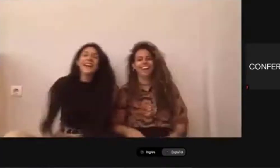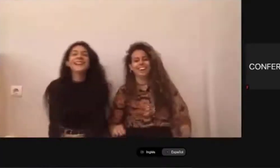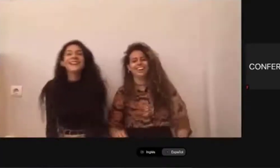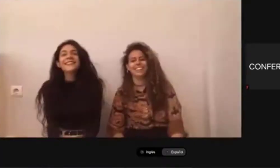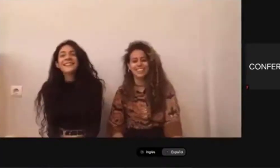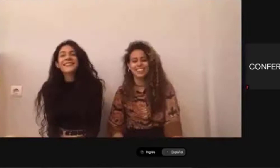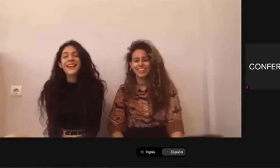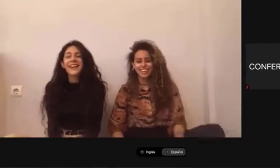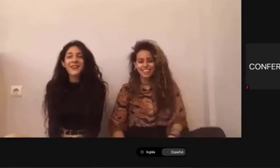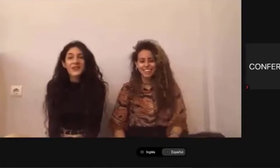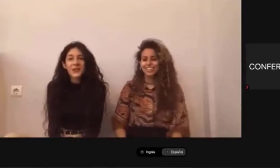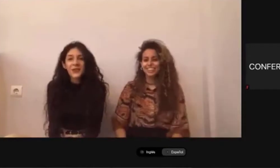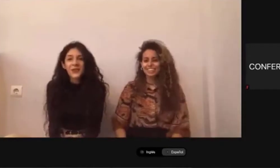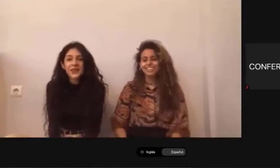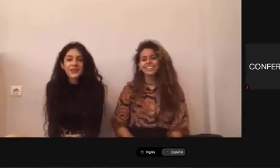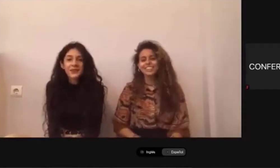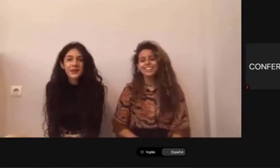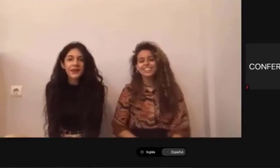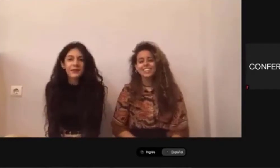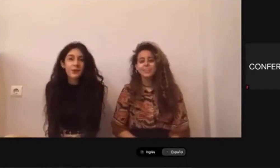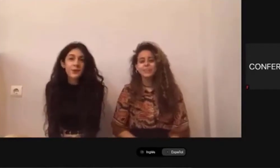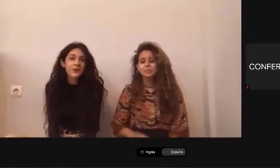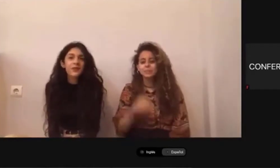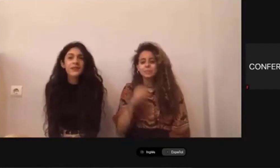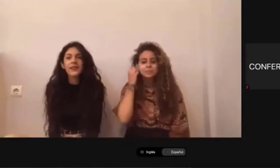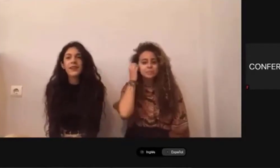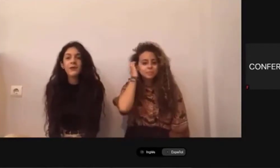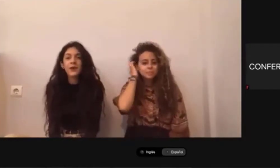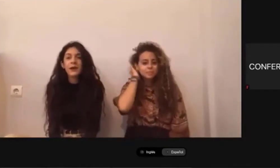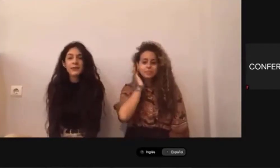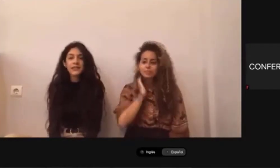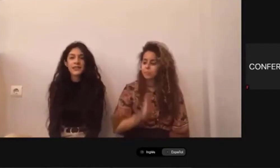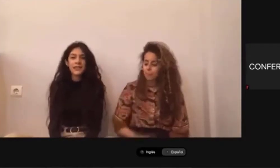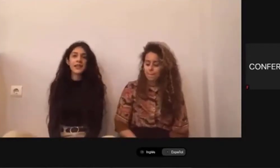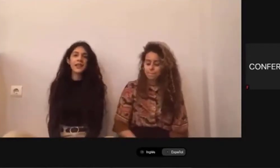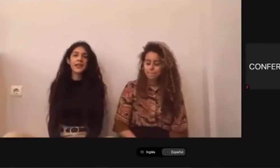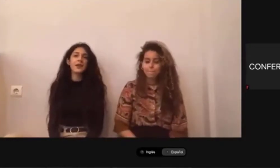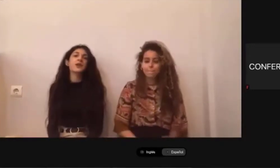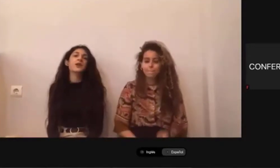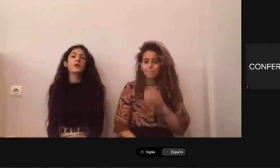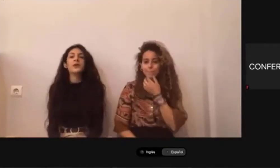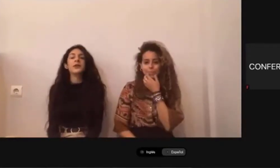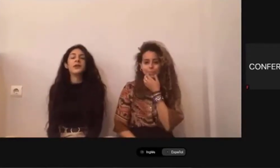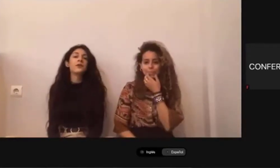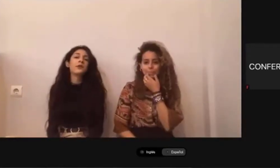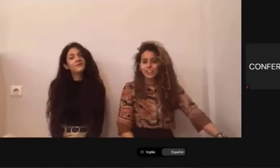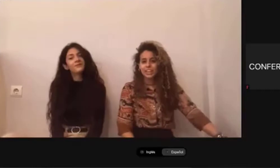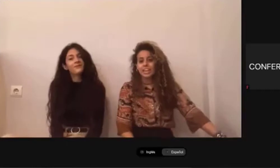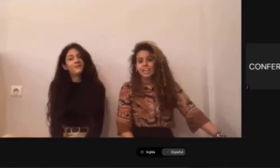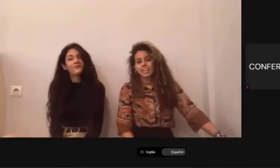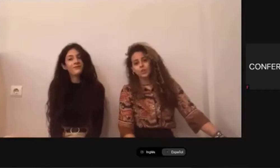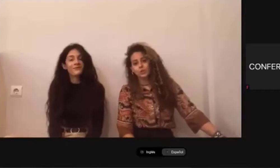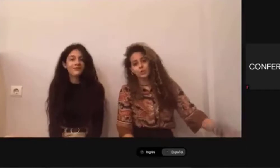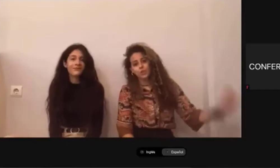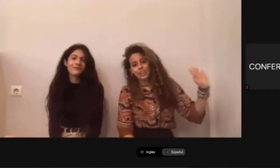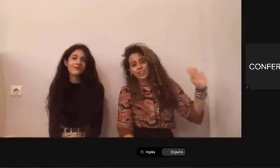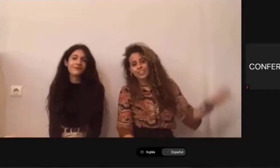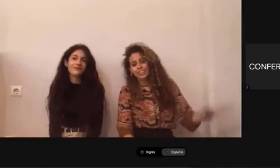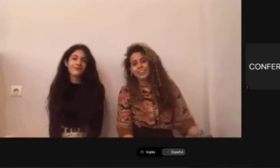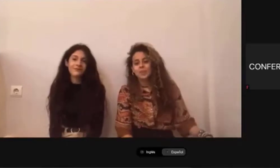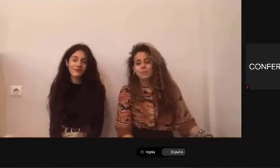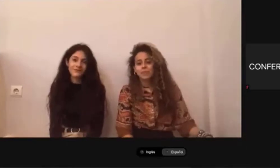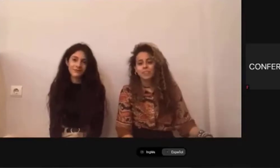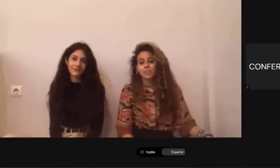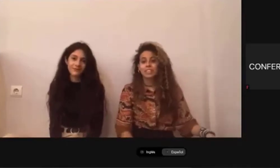CIETO. Yo soy Rocío Muñoz y fui la presidenta en el noveno CIETO. Y yo soy